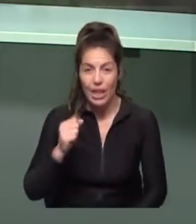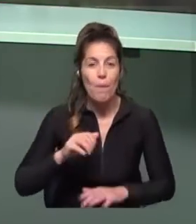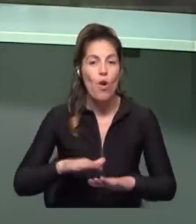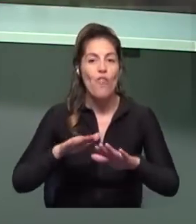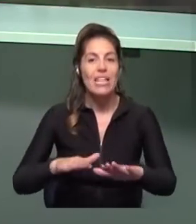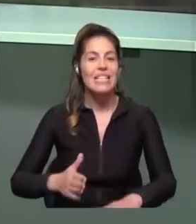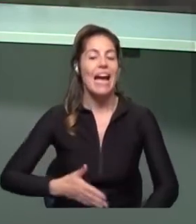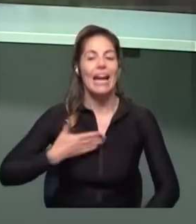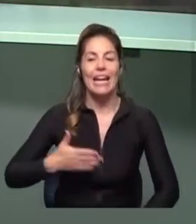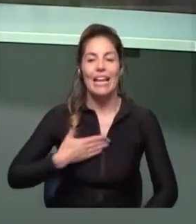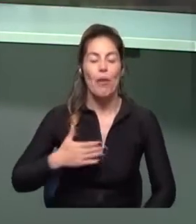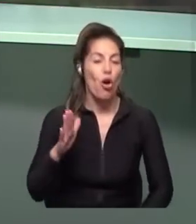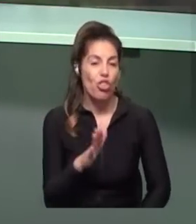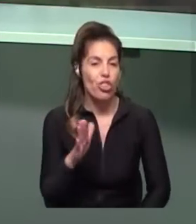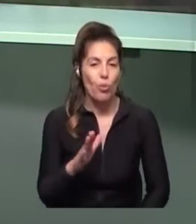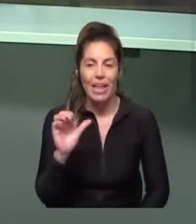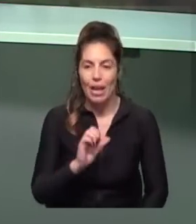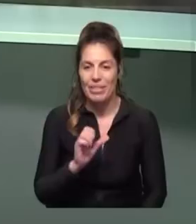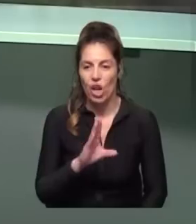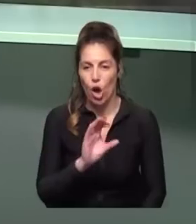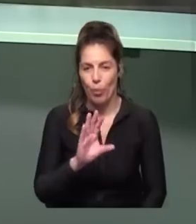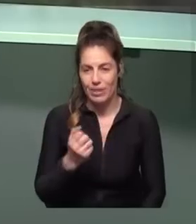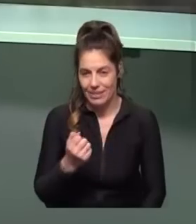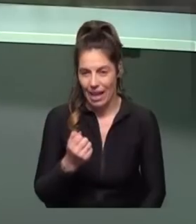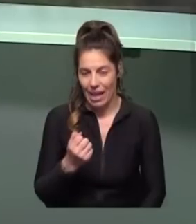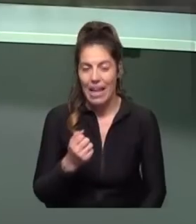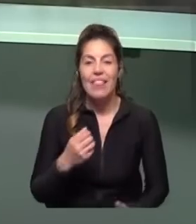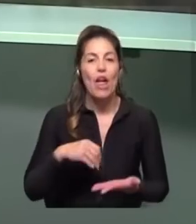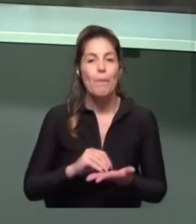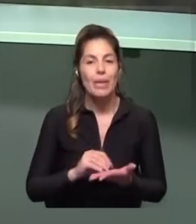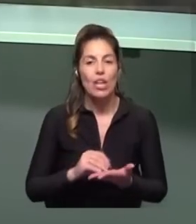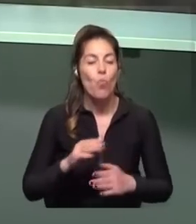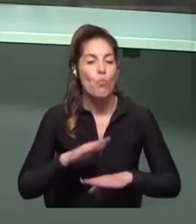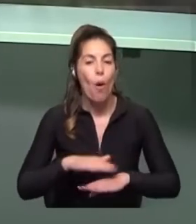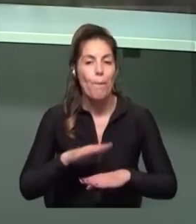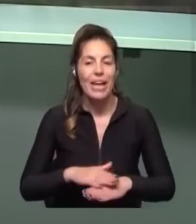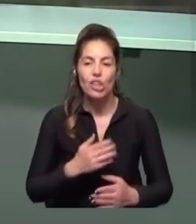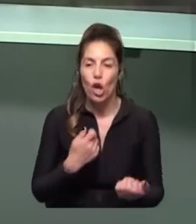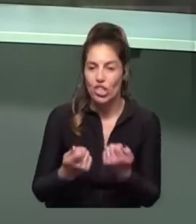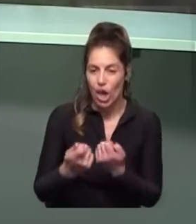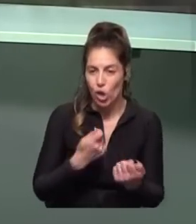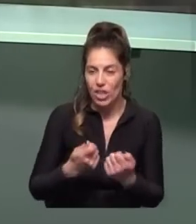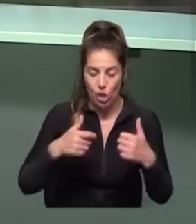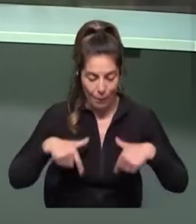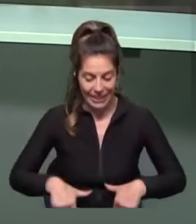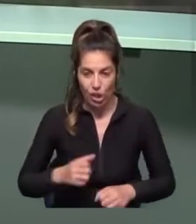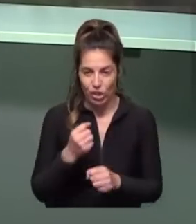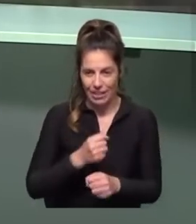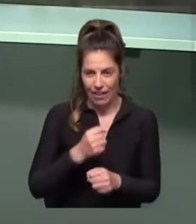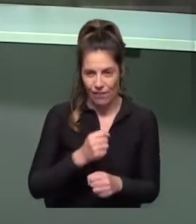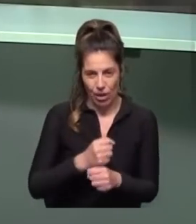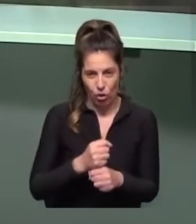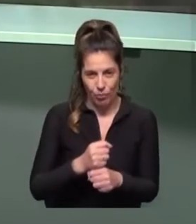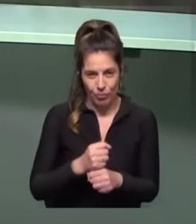en reclamo de deudas impagas de la empresa copsa con su personal y además habrá una instancia de negociación en el Ministerio de trabajo y seguridad